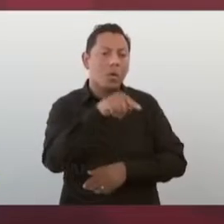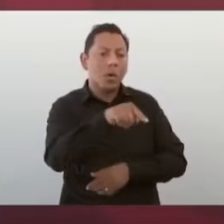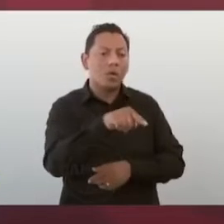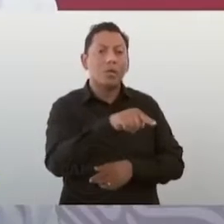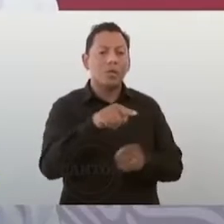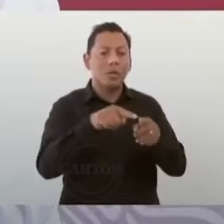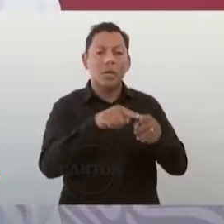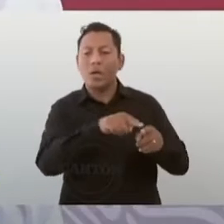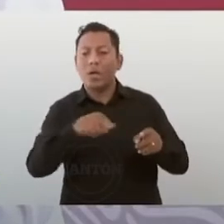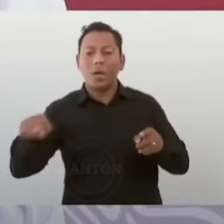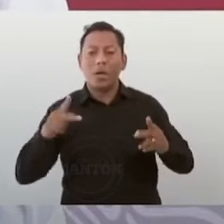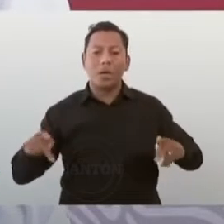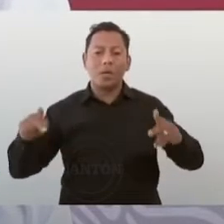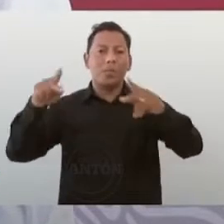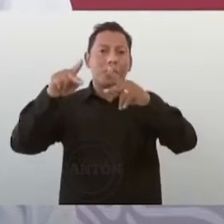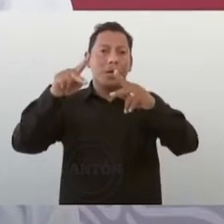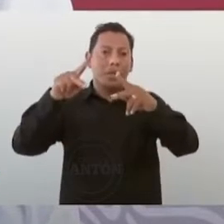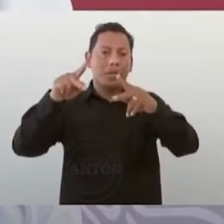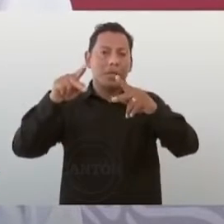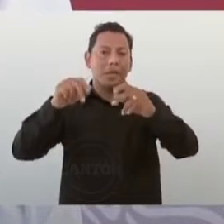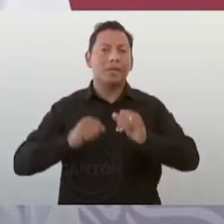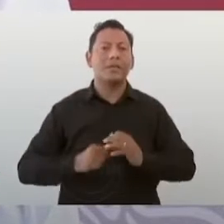Palenque.